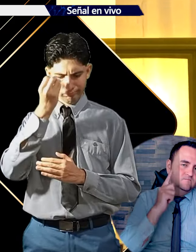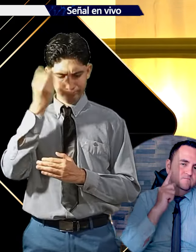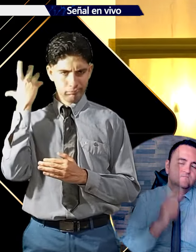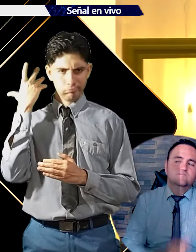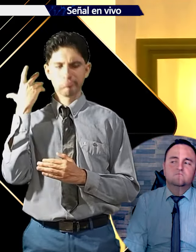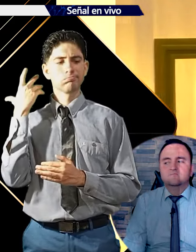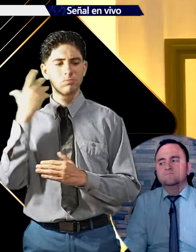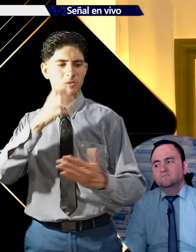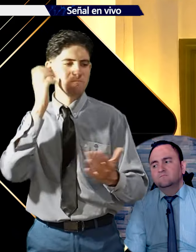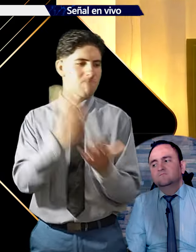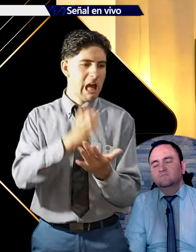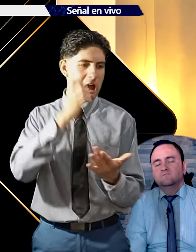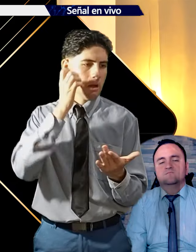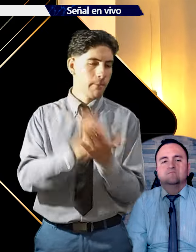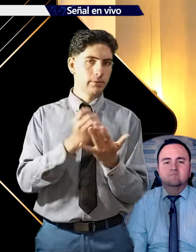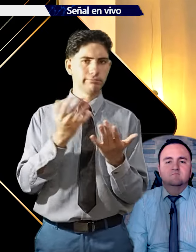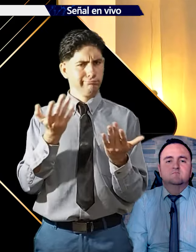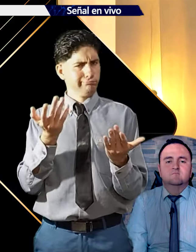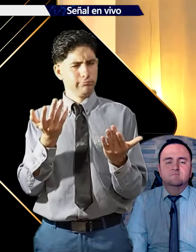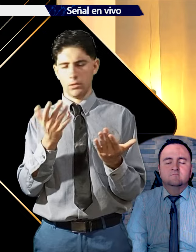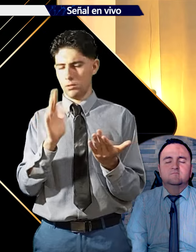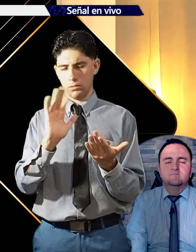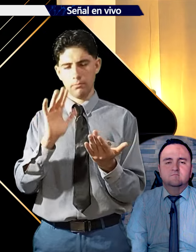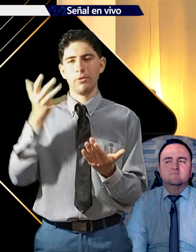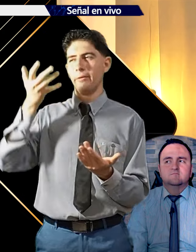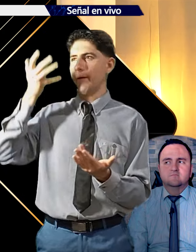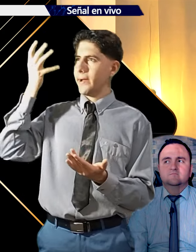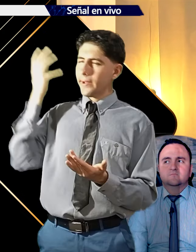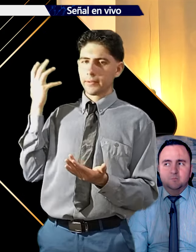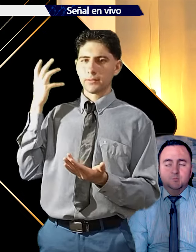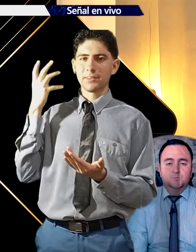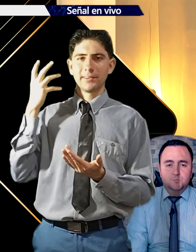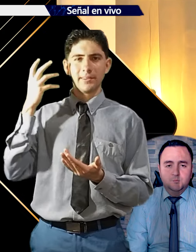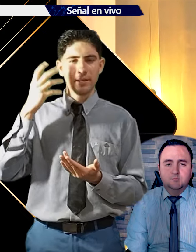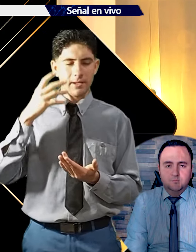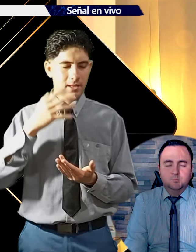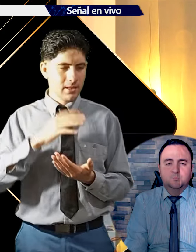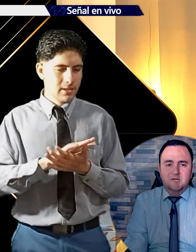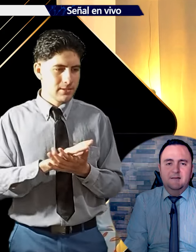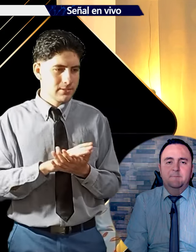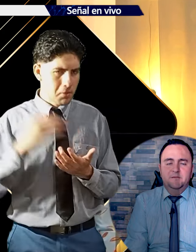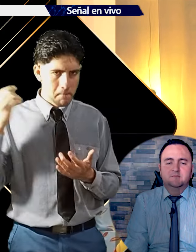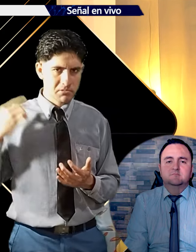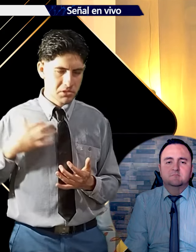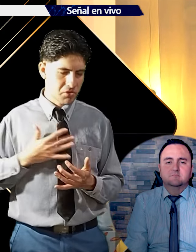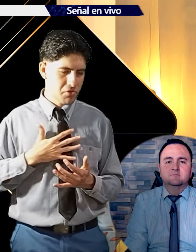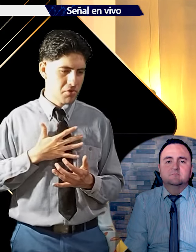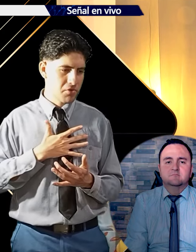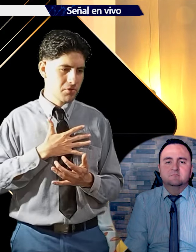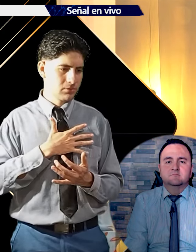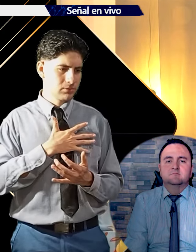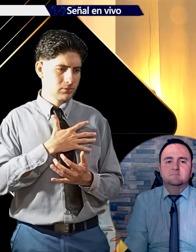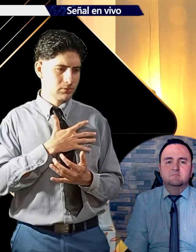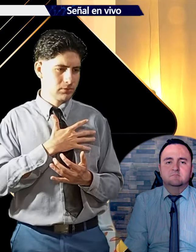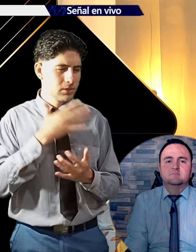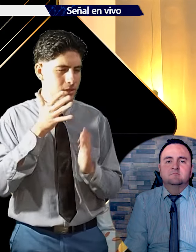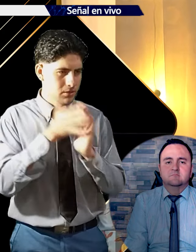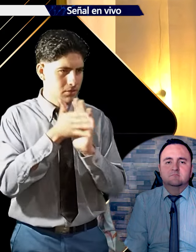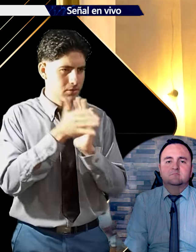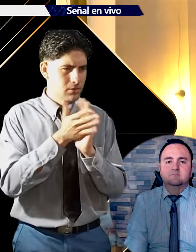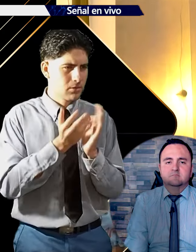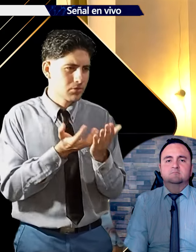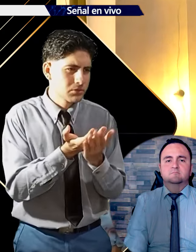misericordia. Pero y le hablaban a uno, y uno sentía como esos ancianos oraban por uno. Cuando yo me casé, claro,